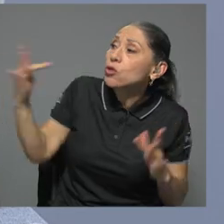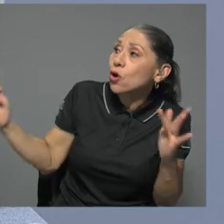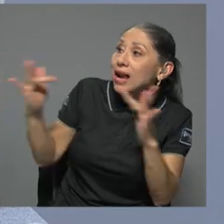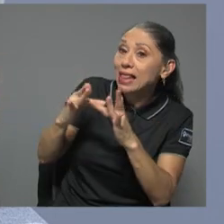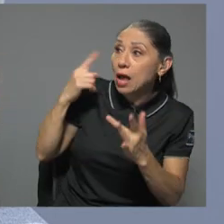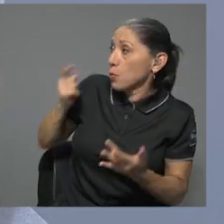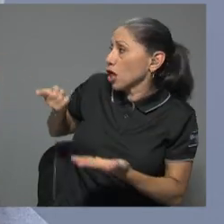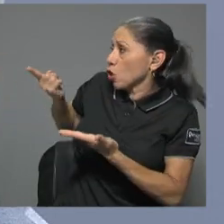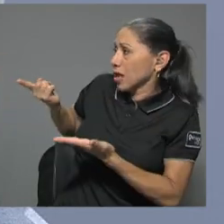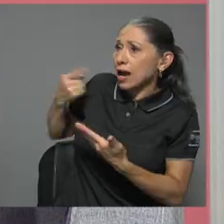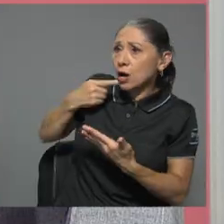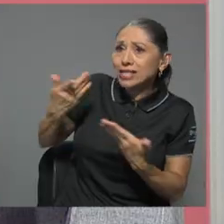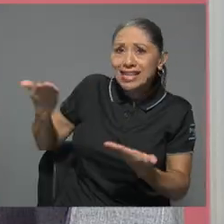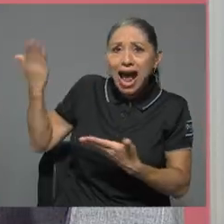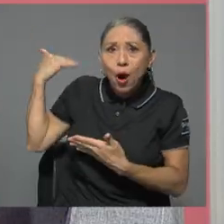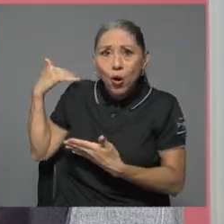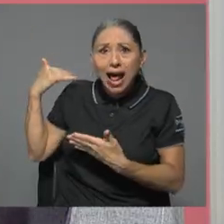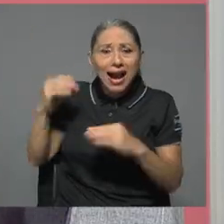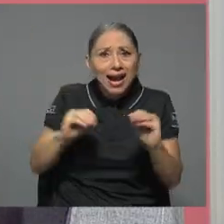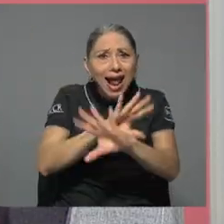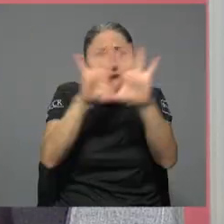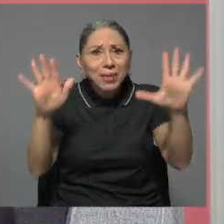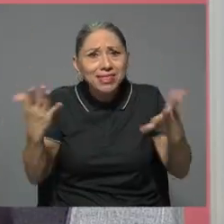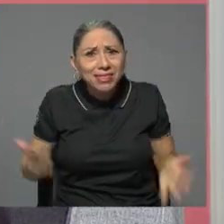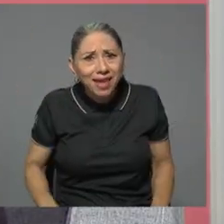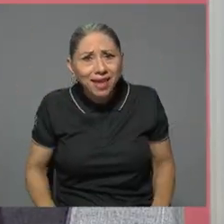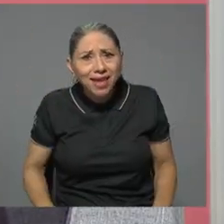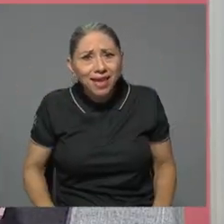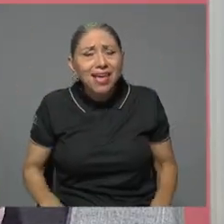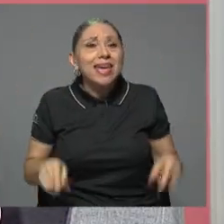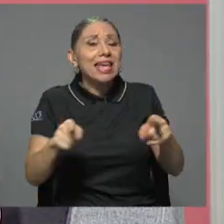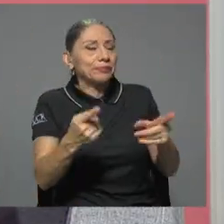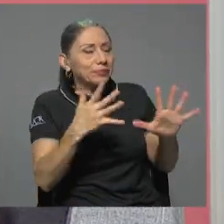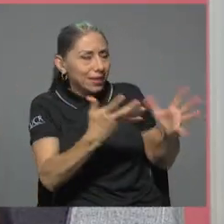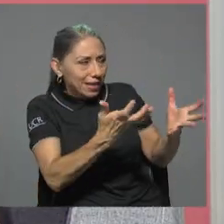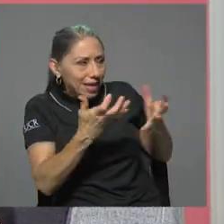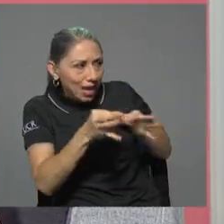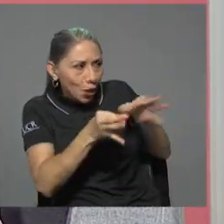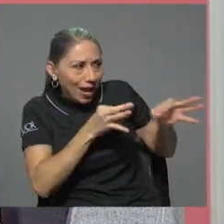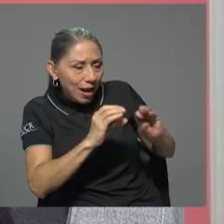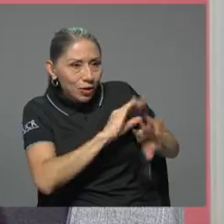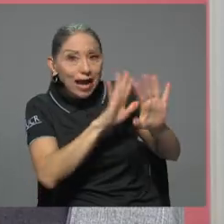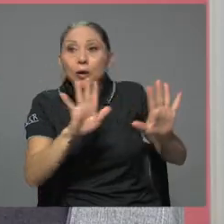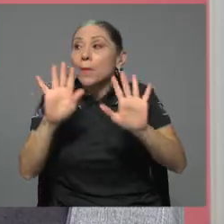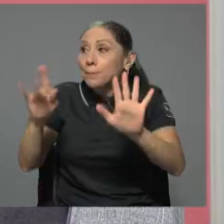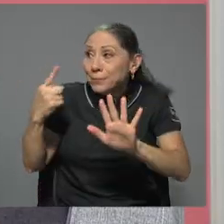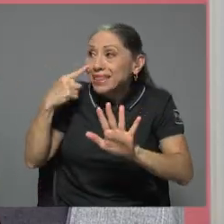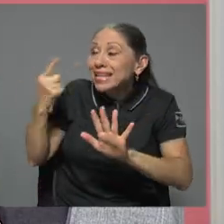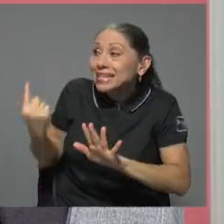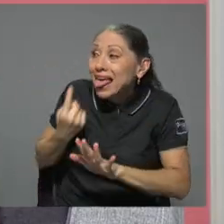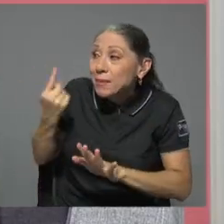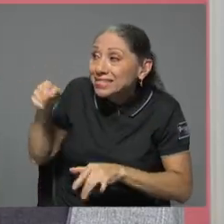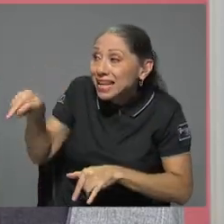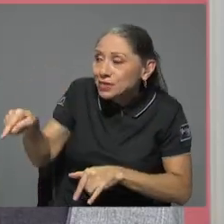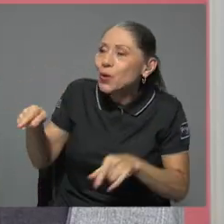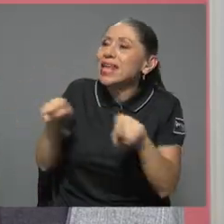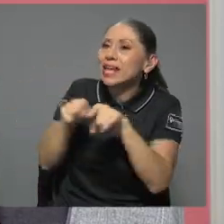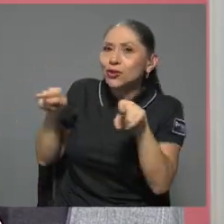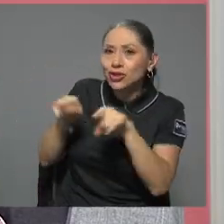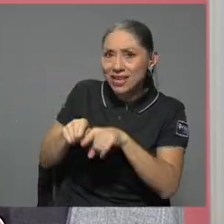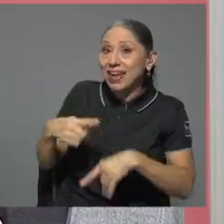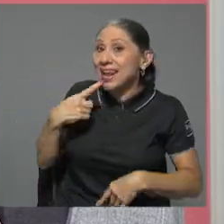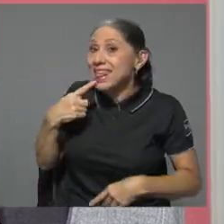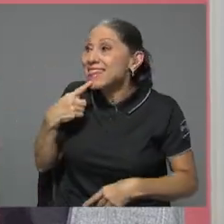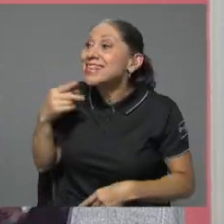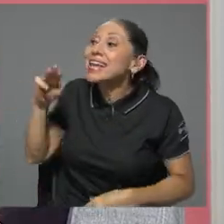también lo decía ahora a navegar amén ajá eros y ver o dejar muy claro es nada más era inclusive le dicen